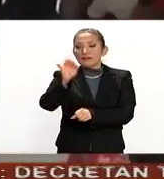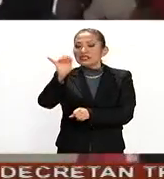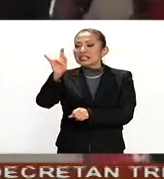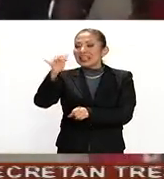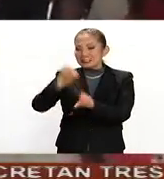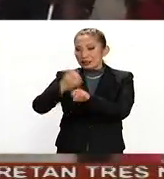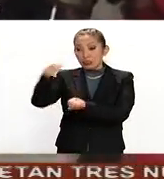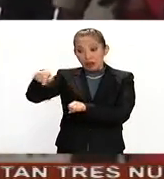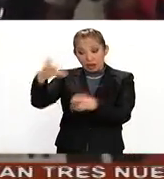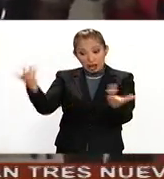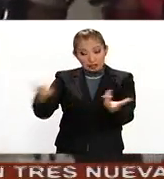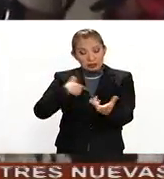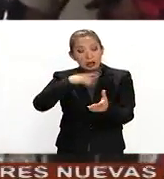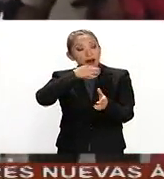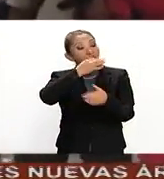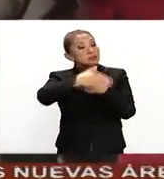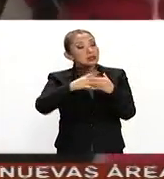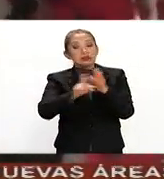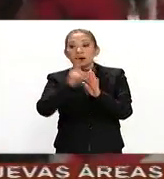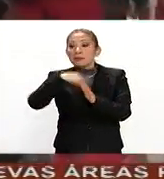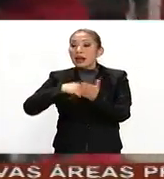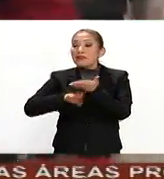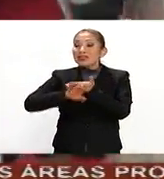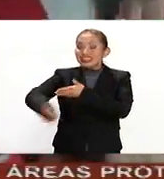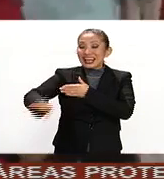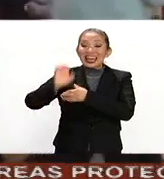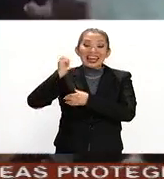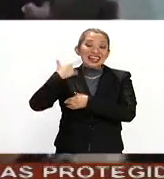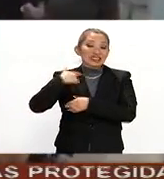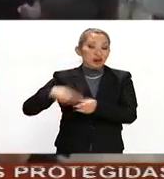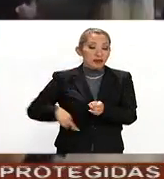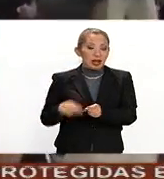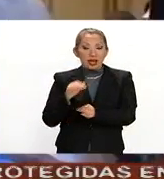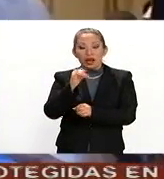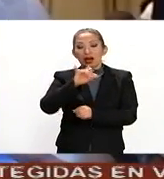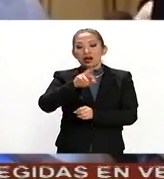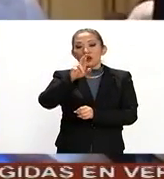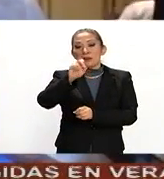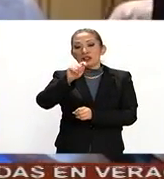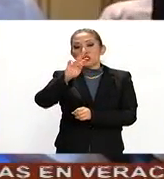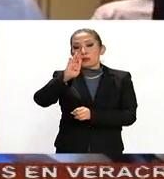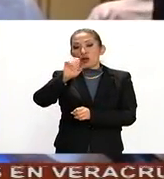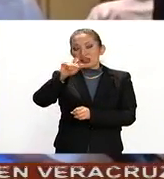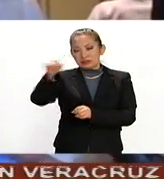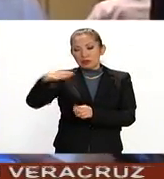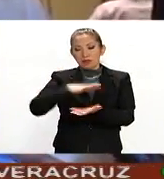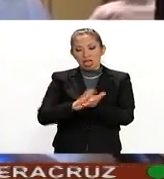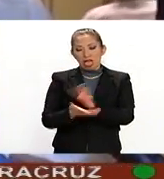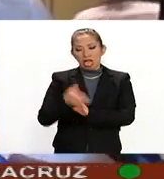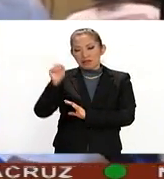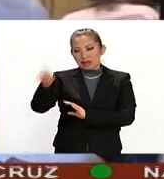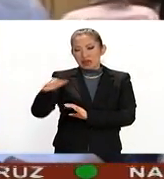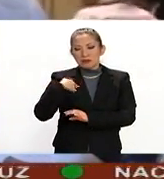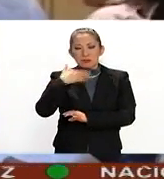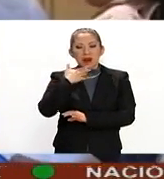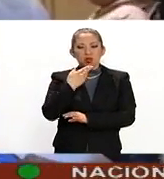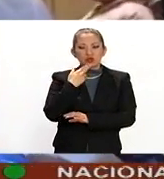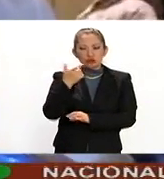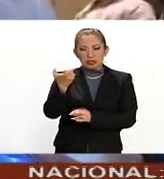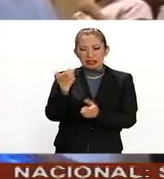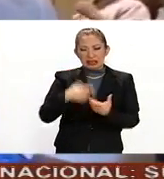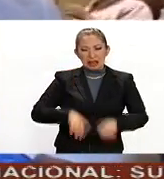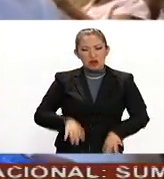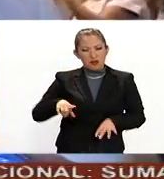del Estado a que activen una alerta migratoria para evitar que el exgobernador Roberto Borge, asociado con casos de mal uso de